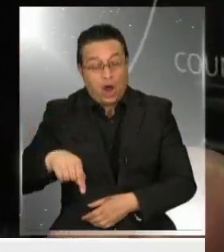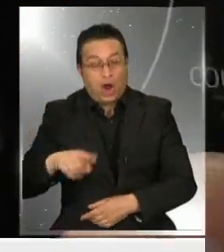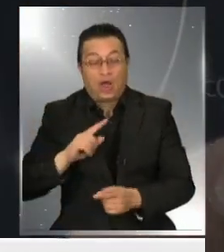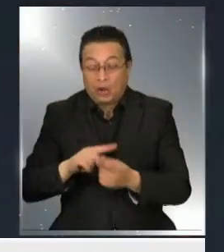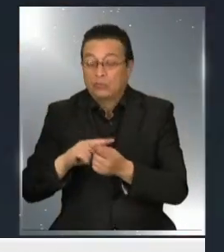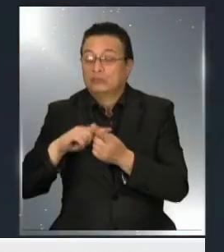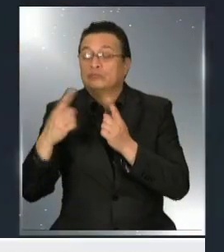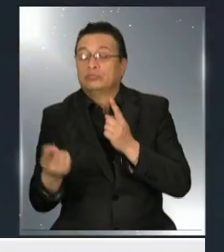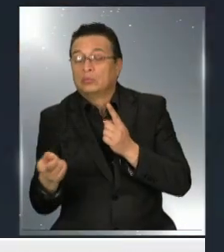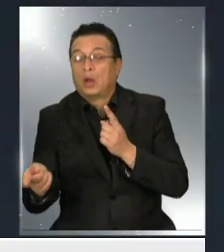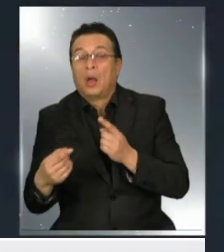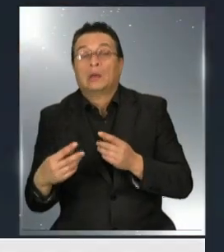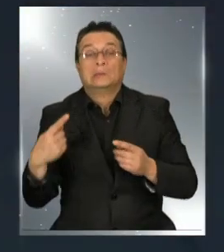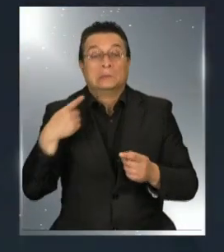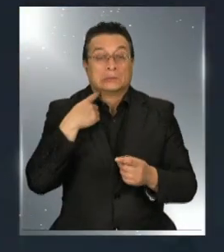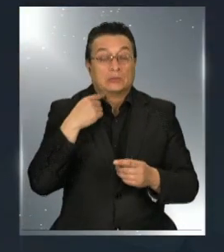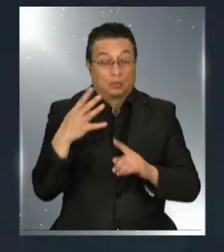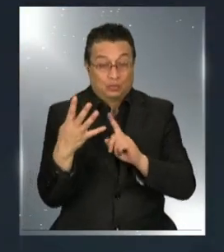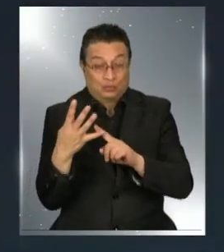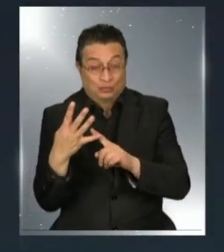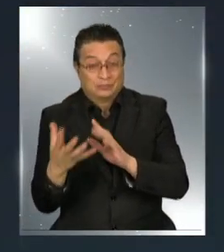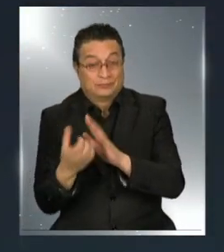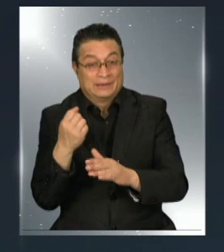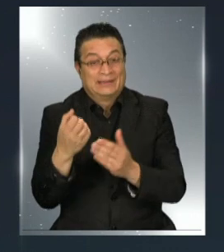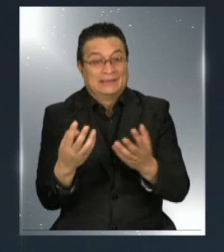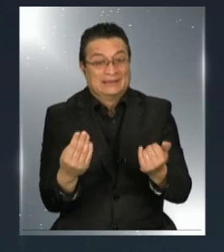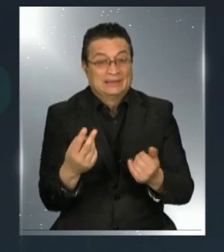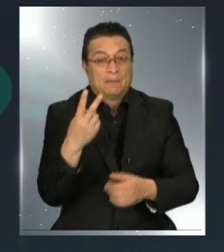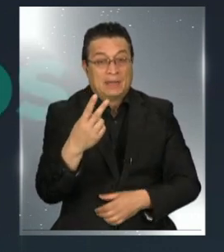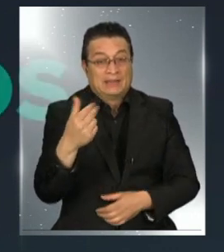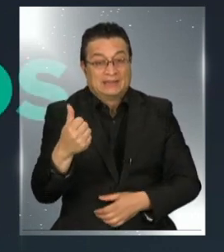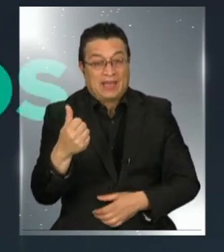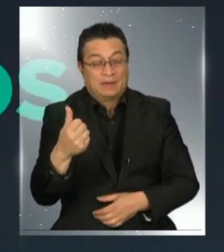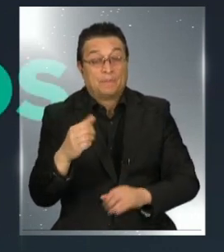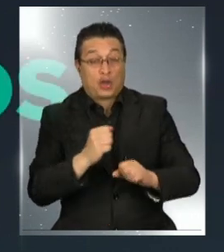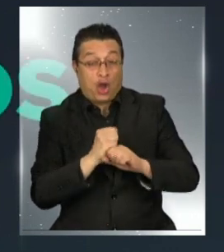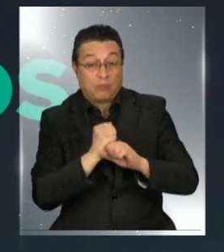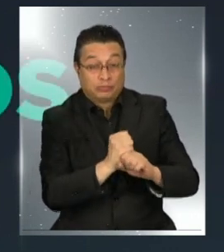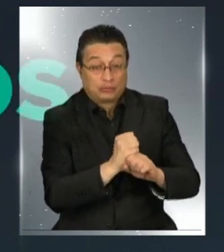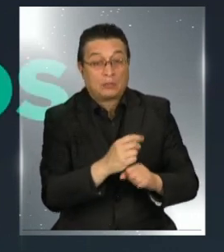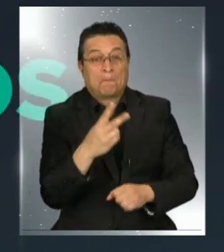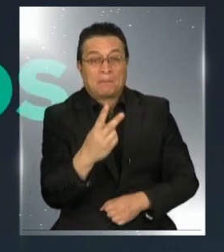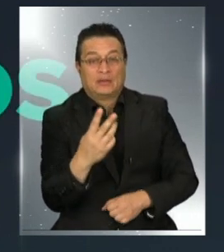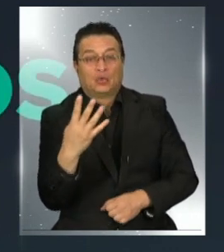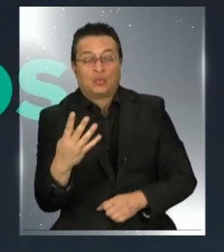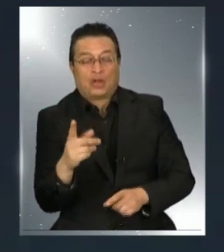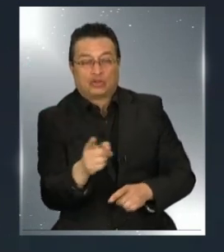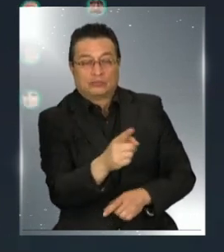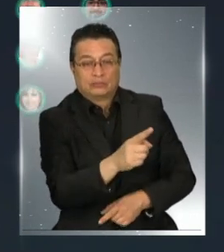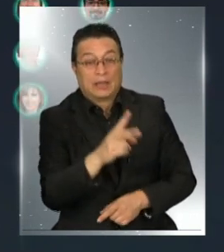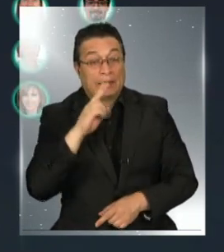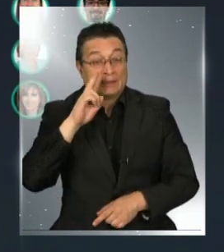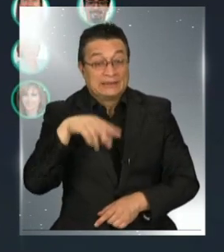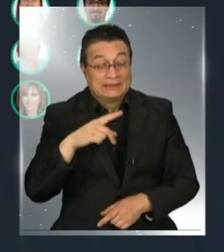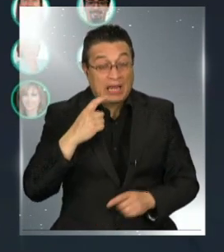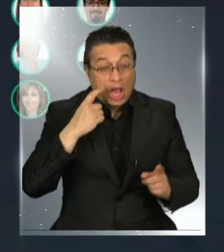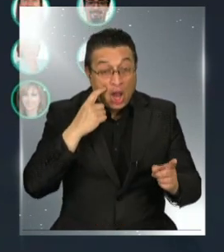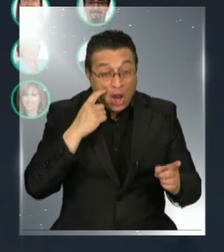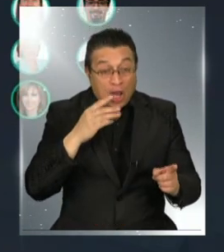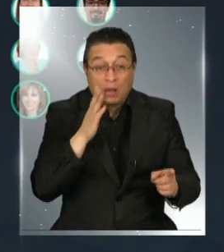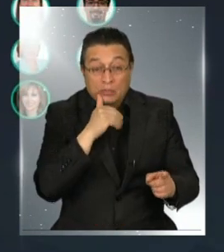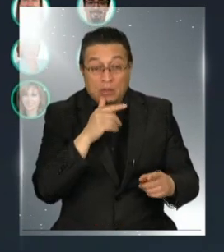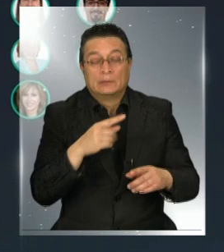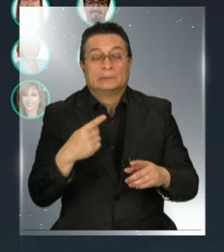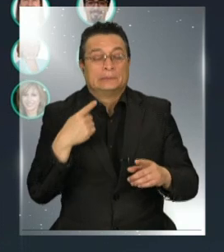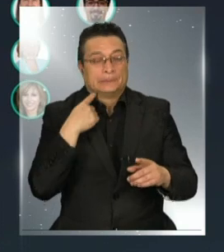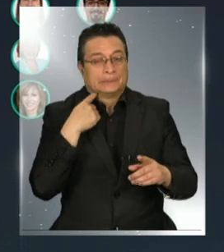sucesora. El cuarto retiro requiere de 26 votos y la oposición cuenta con 24 parlamentarios. Sin Goic, la meta se ve más